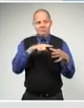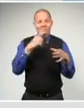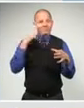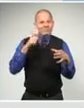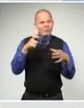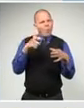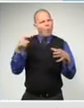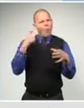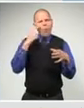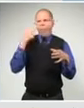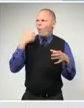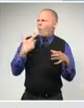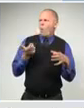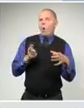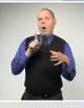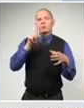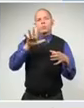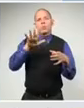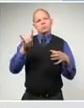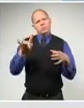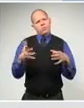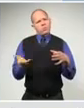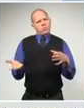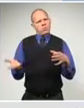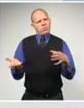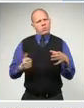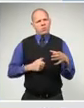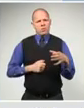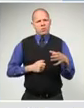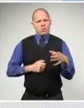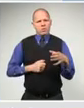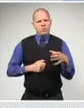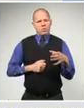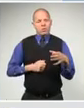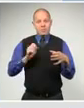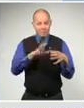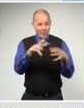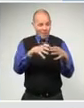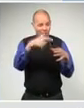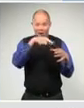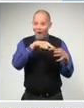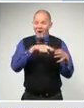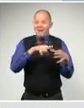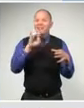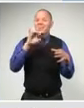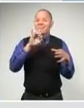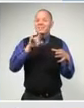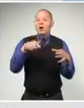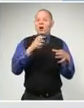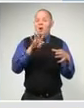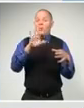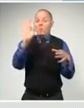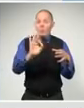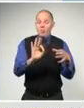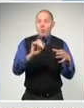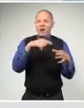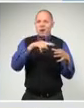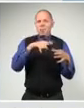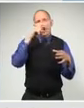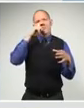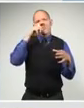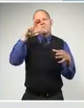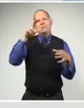elevada, 159. Es el 15,4% de todas las personas que se diagnosticaron